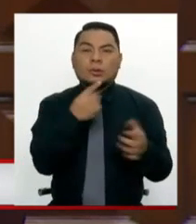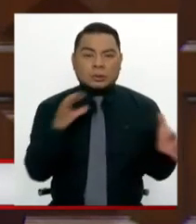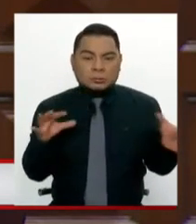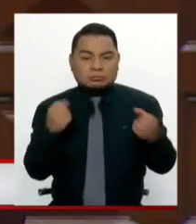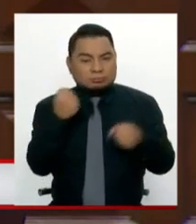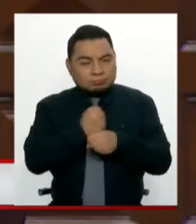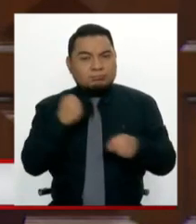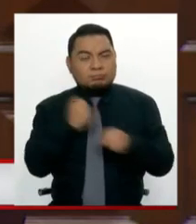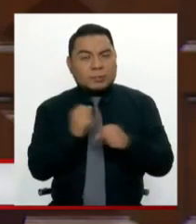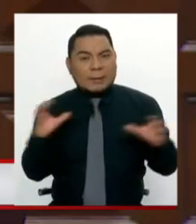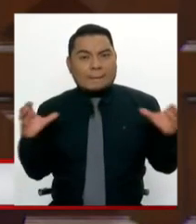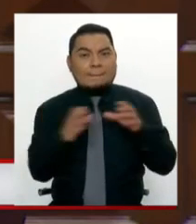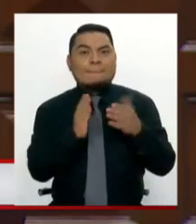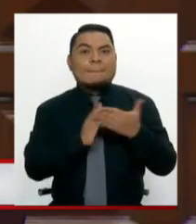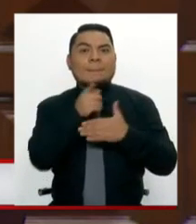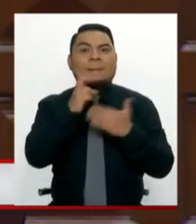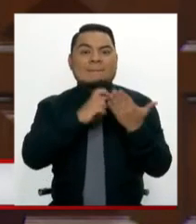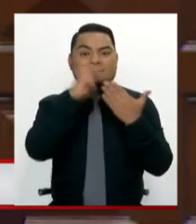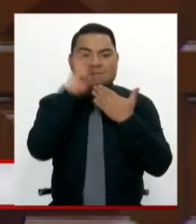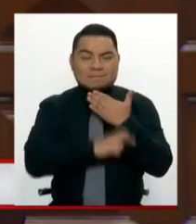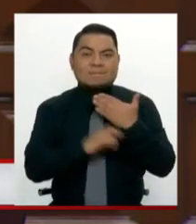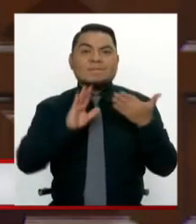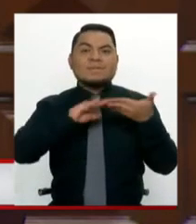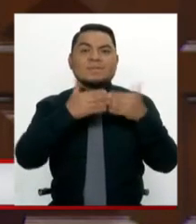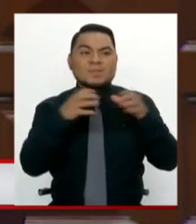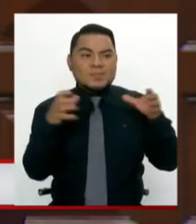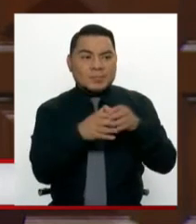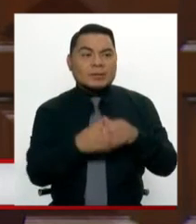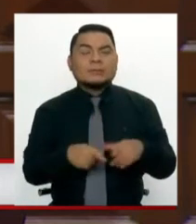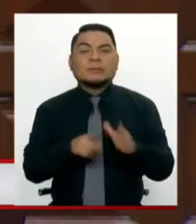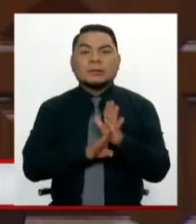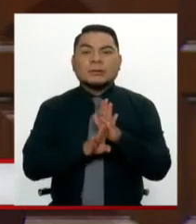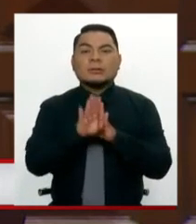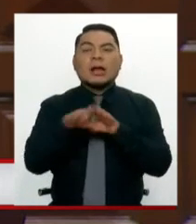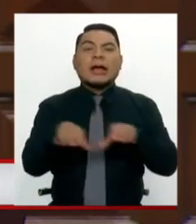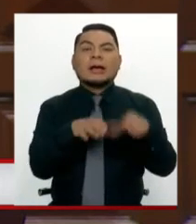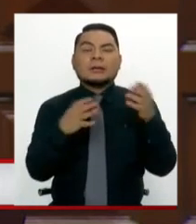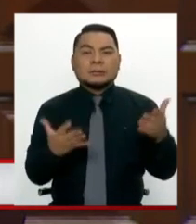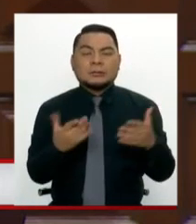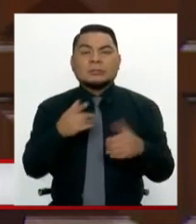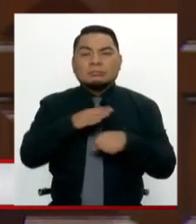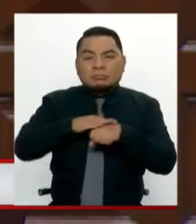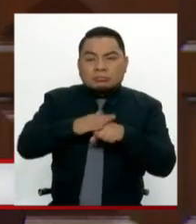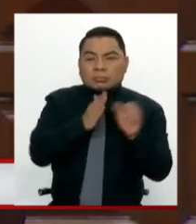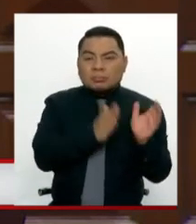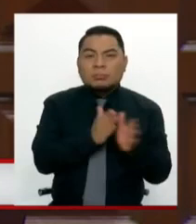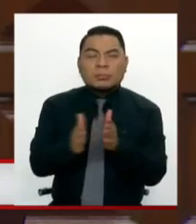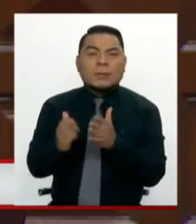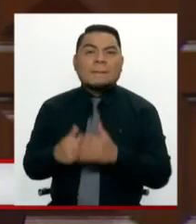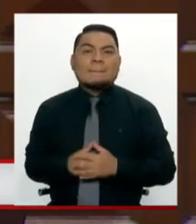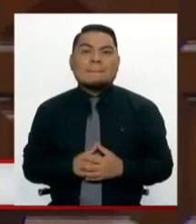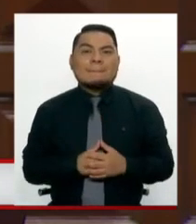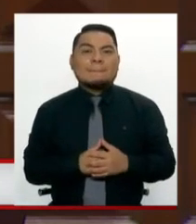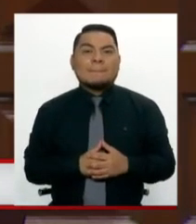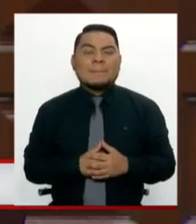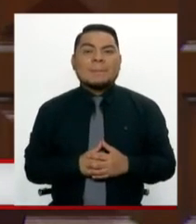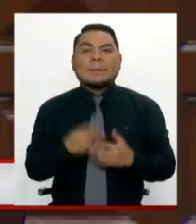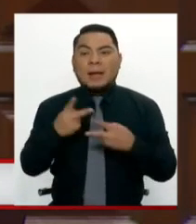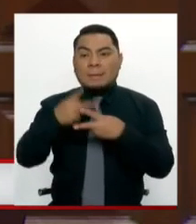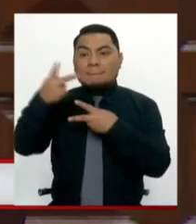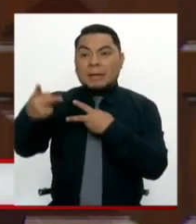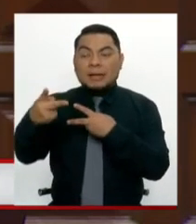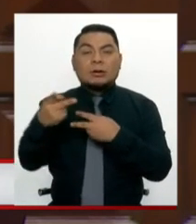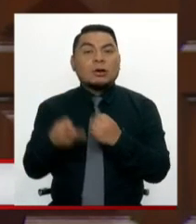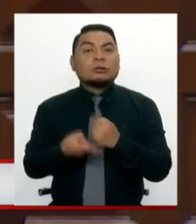esfuerzos desplegados a través de los programas comunitarios desarrollados en el ámbito de la estrategia Vecindario